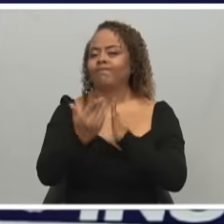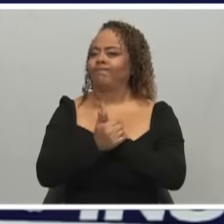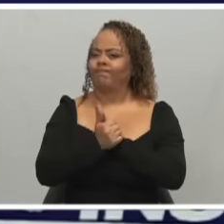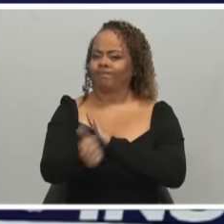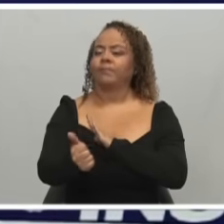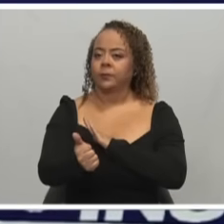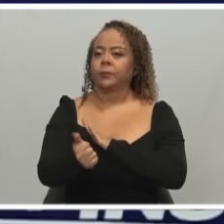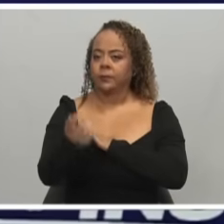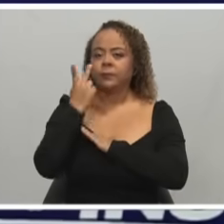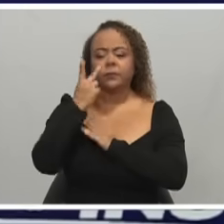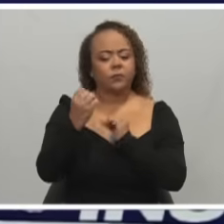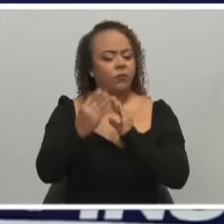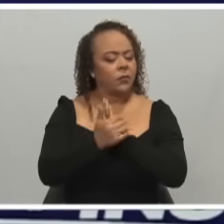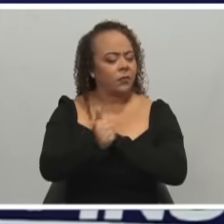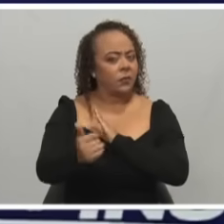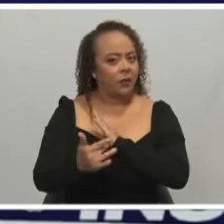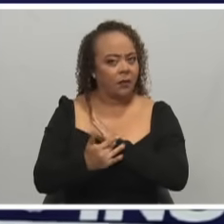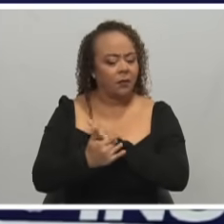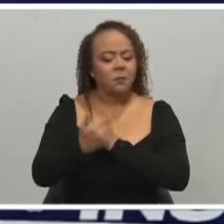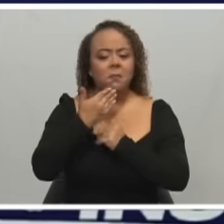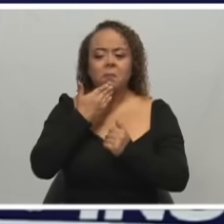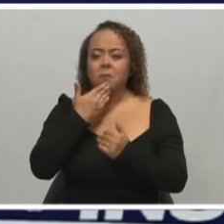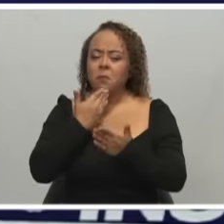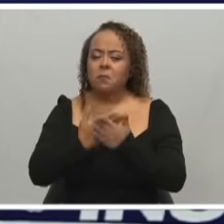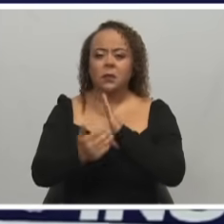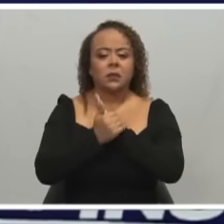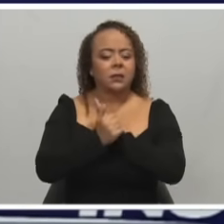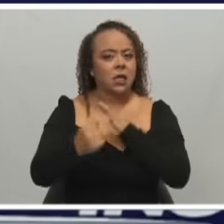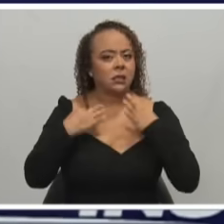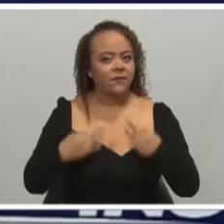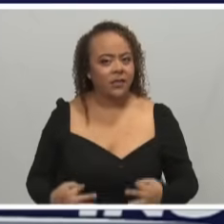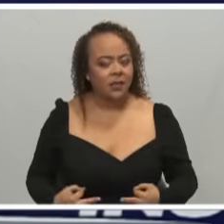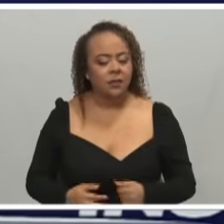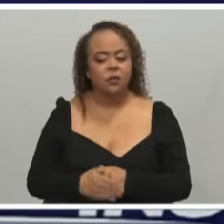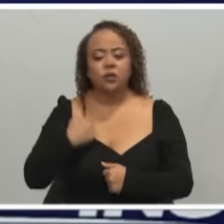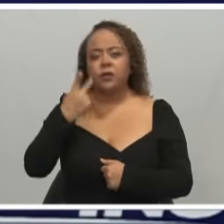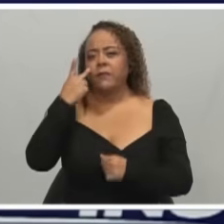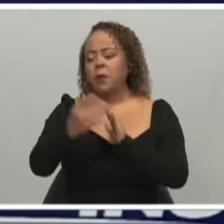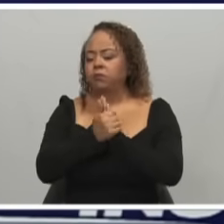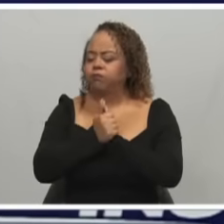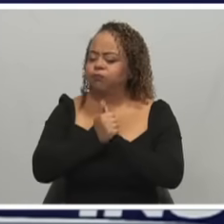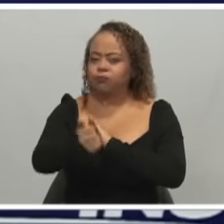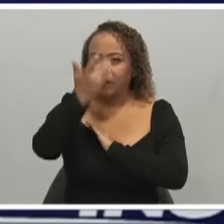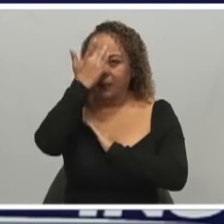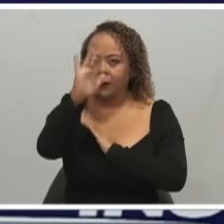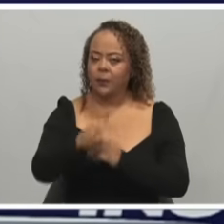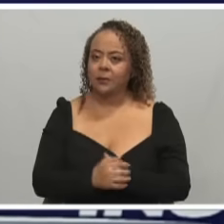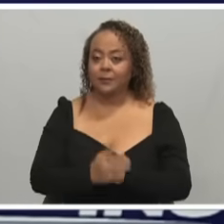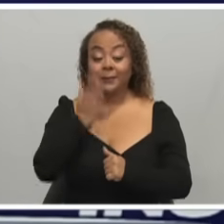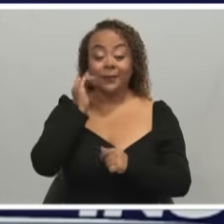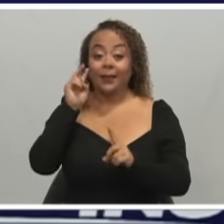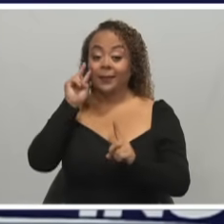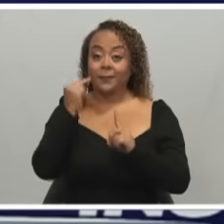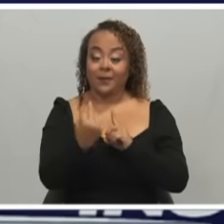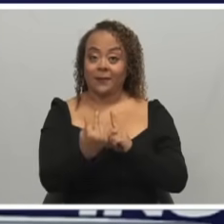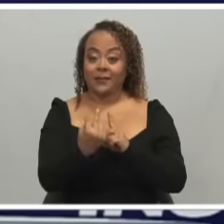veo muy buenas capacidades técnicas veo muy buenas capacidades físicas veo muy buenas capacidades intelectuales Porque desde el punto de